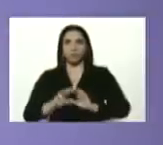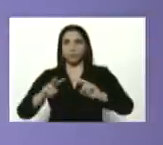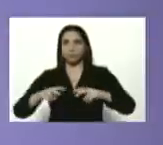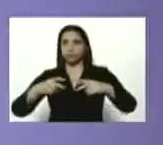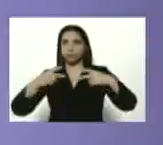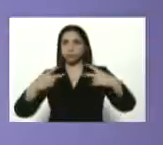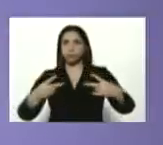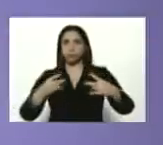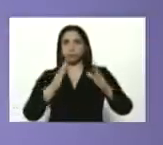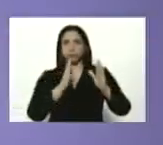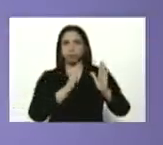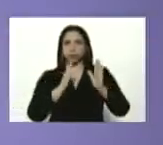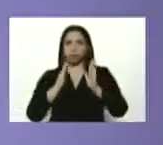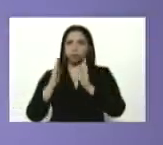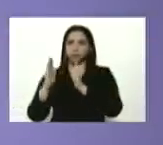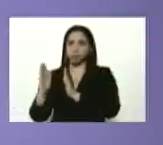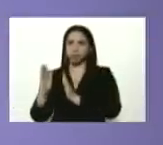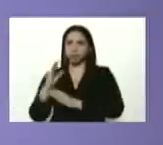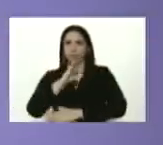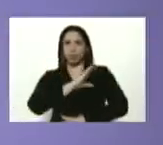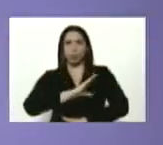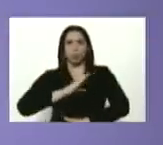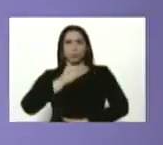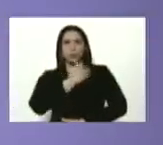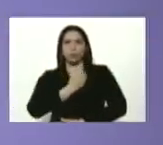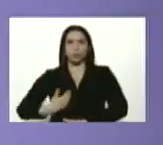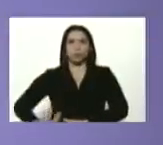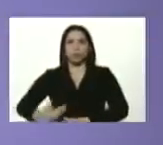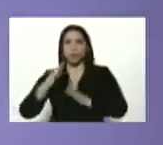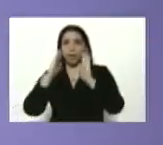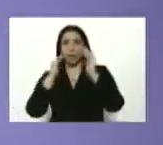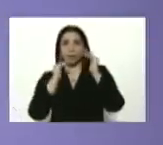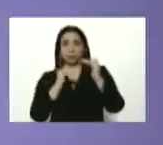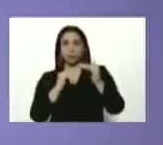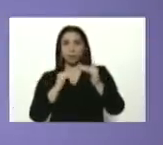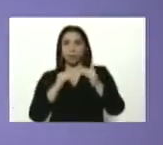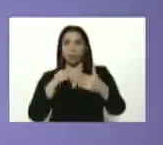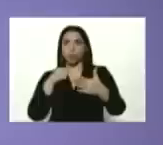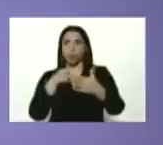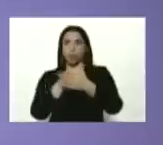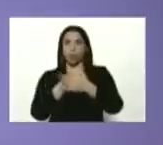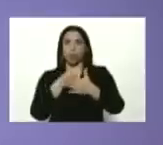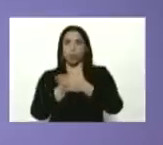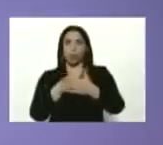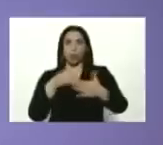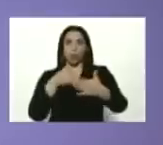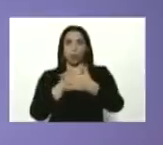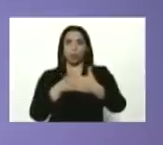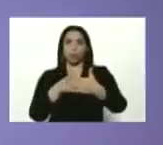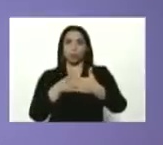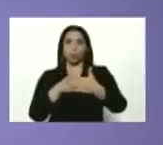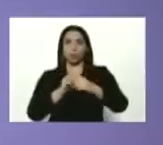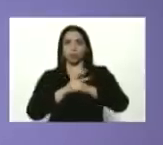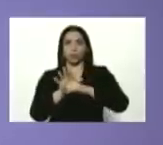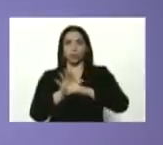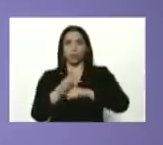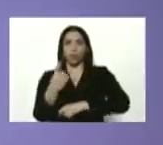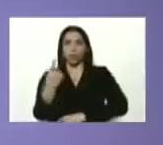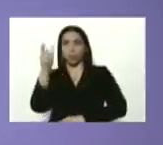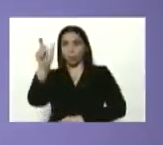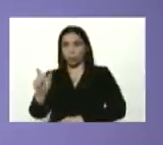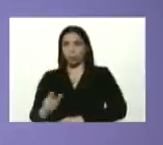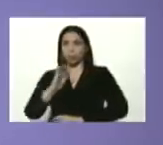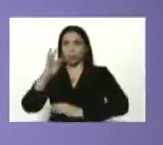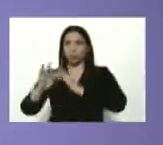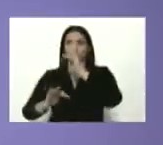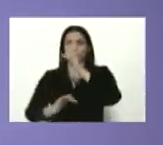Actualizado minuciosamente el parte de la Comisión Presidencial para la Atención al COVID-19. Un caso por contagio comunitario se